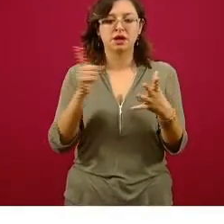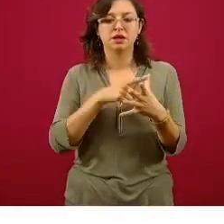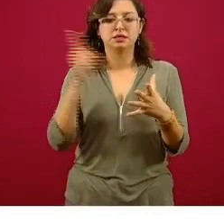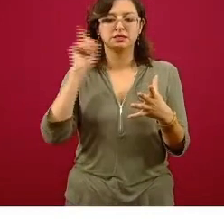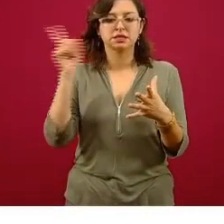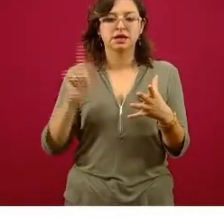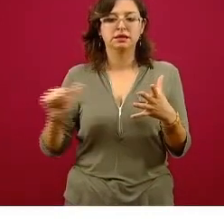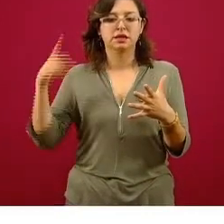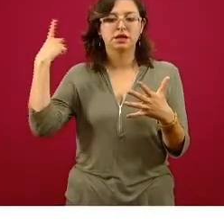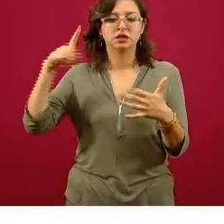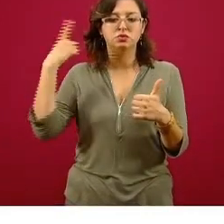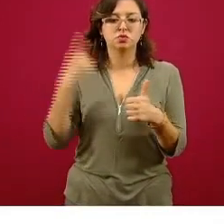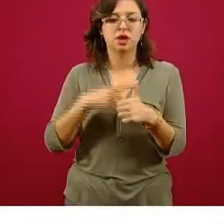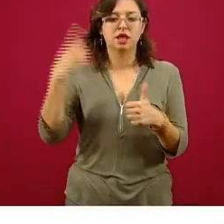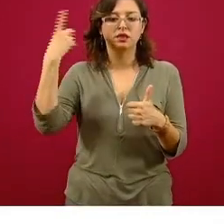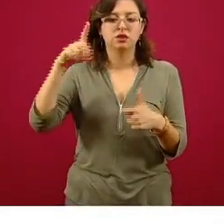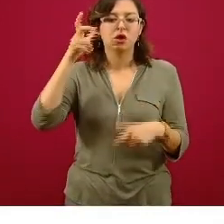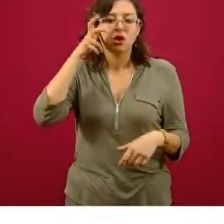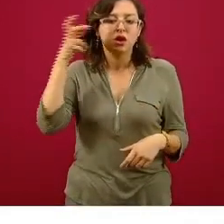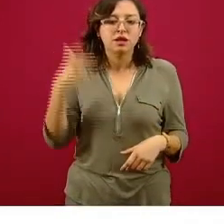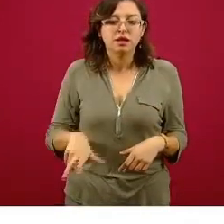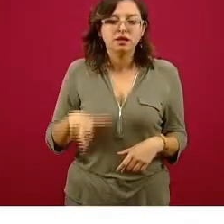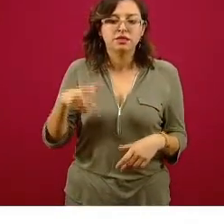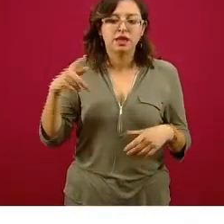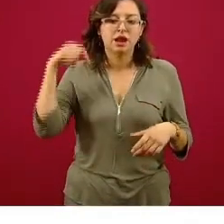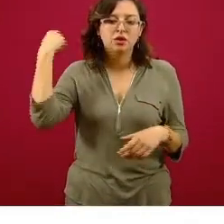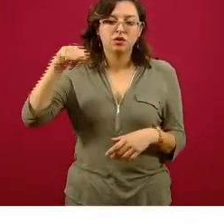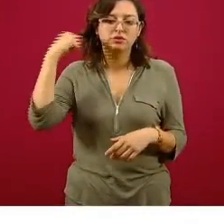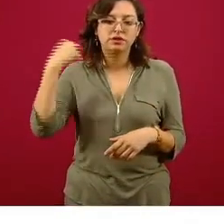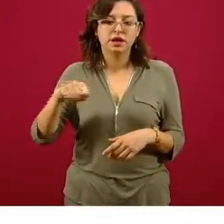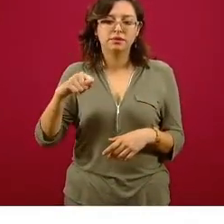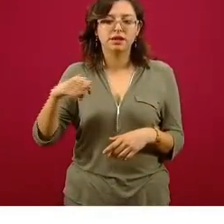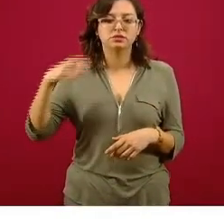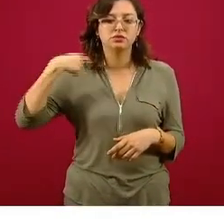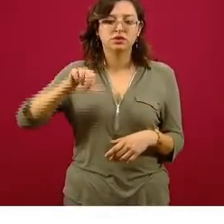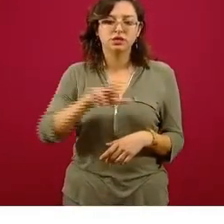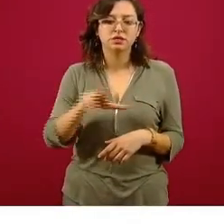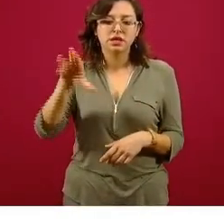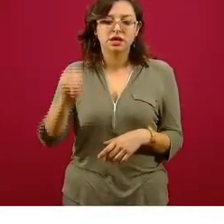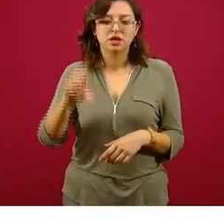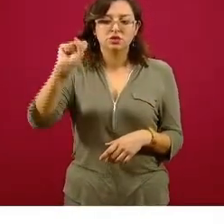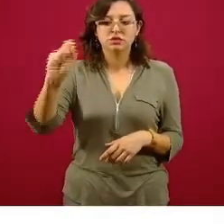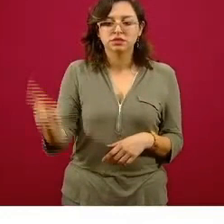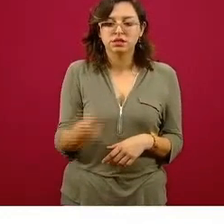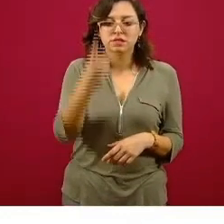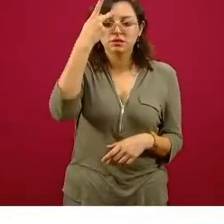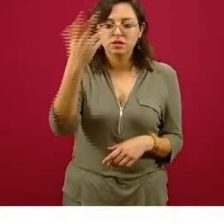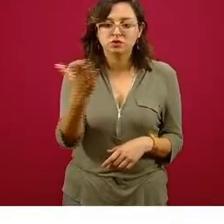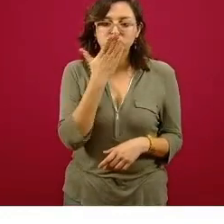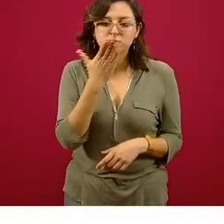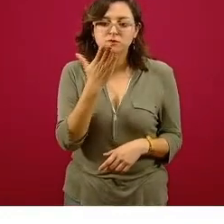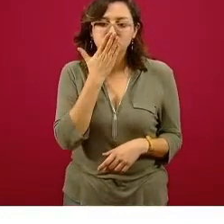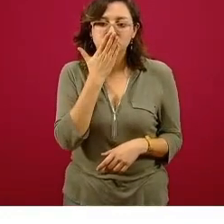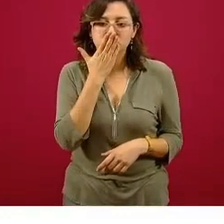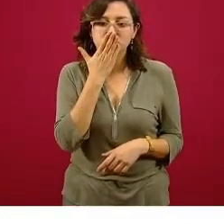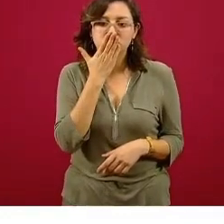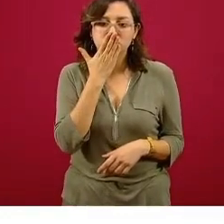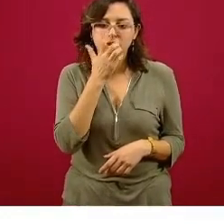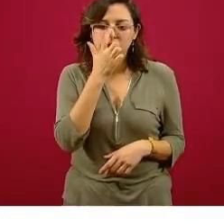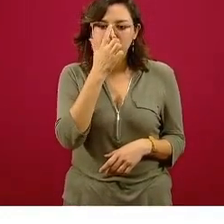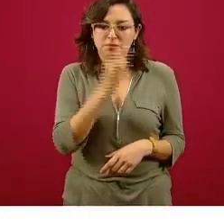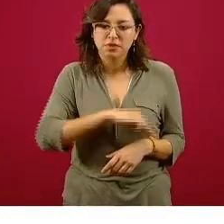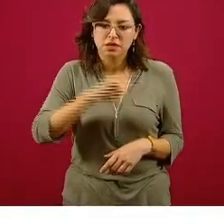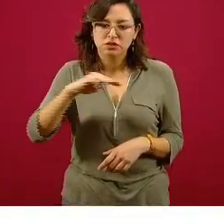Durango, Hidalgo, Tabasco, Quintana Roo, San Luis Potosí, Sonora, Michoacán, Tamaulipas, Guanajuato, Nuevo León y